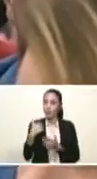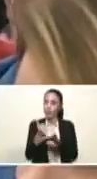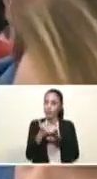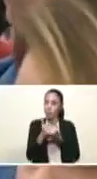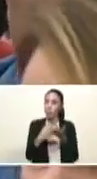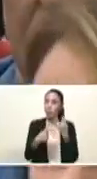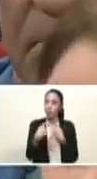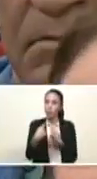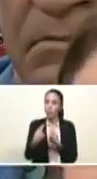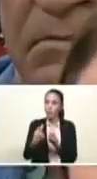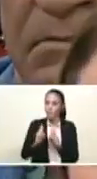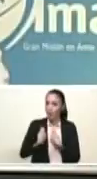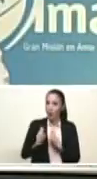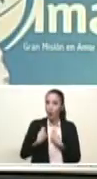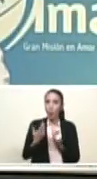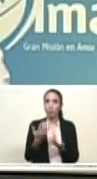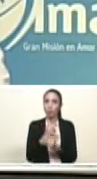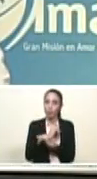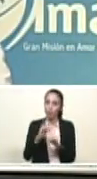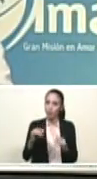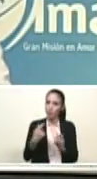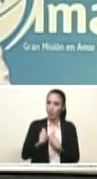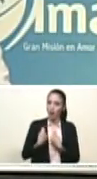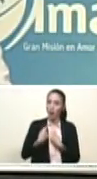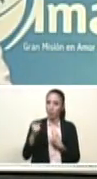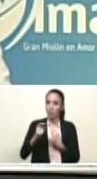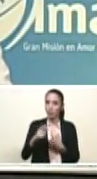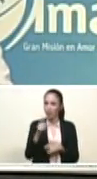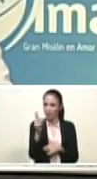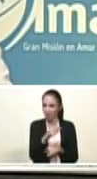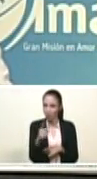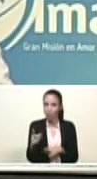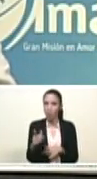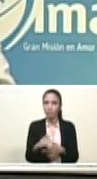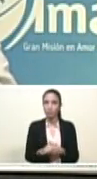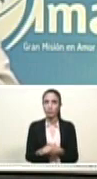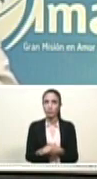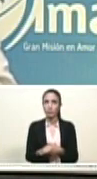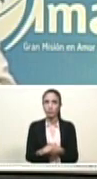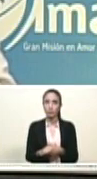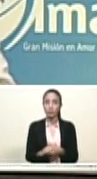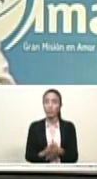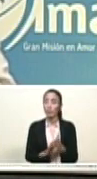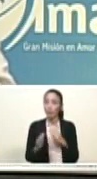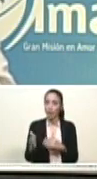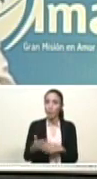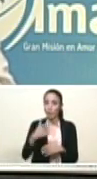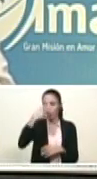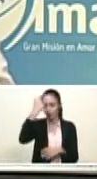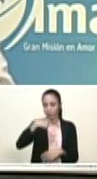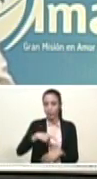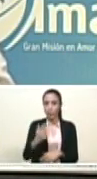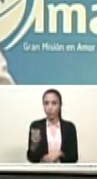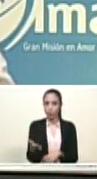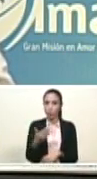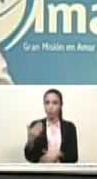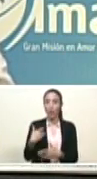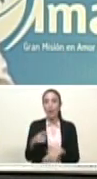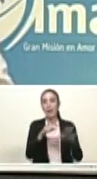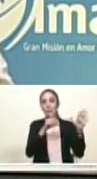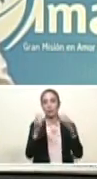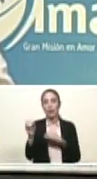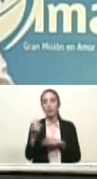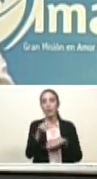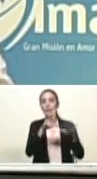para mantener su independencia. Es una cosa, mira, elemental, la dignidad. Uno tener sus 60,